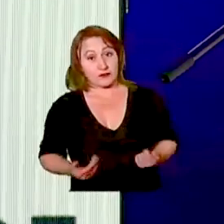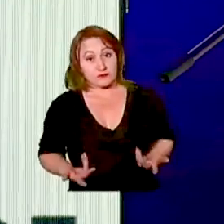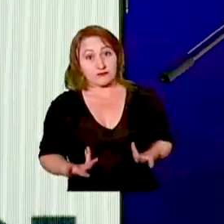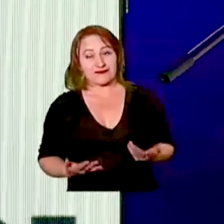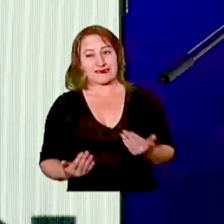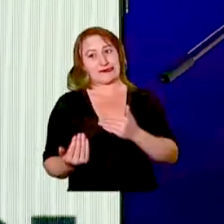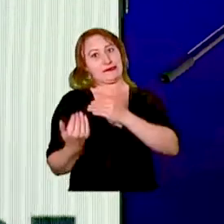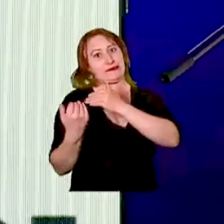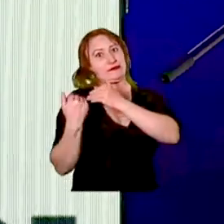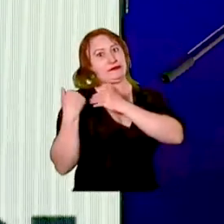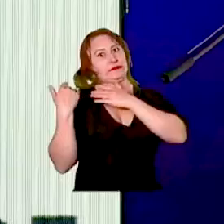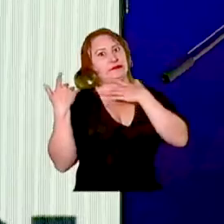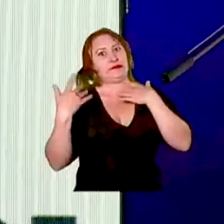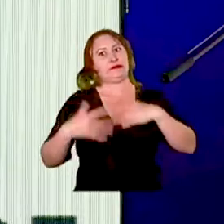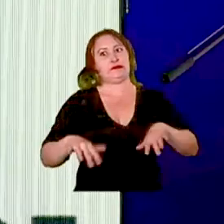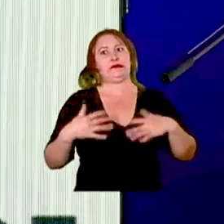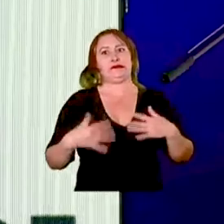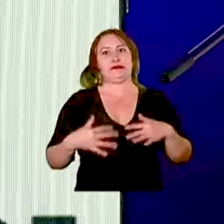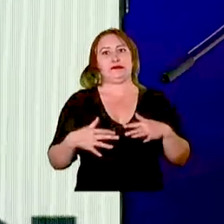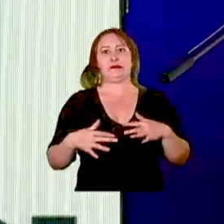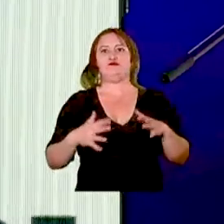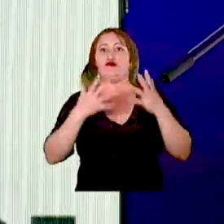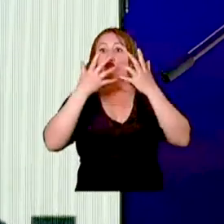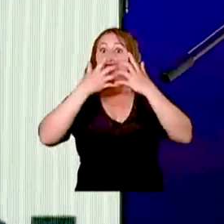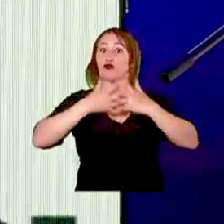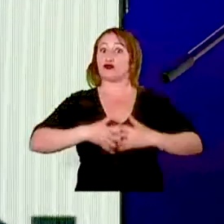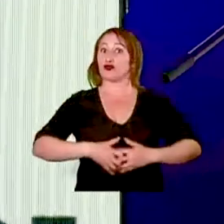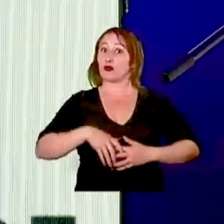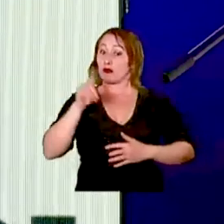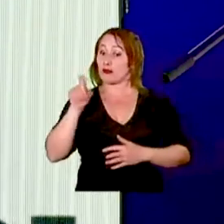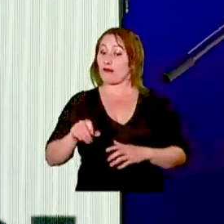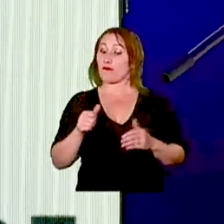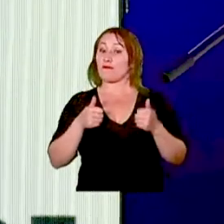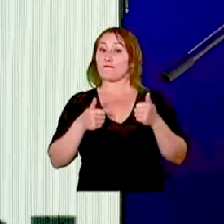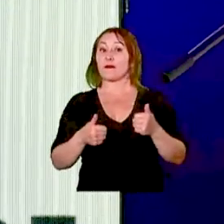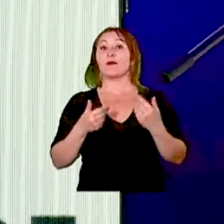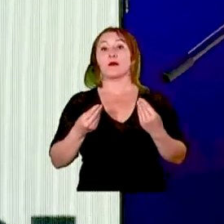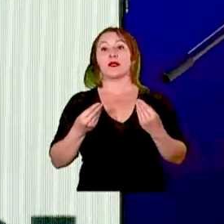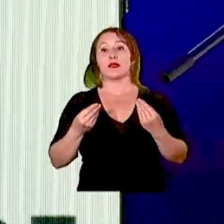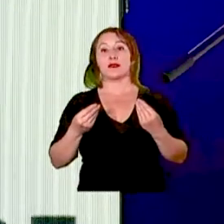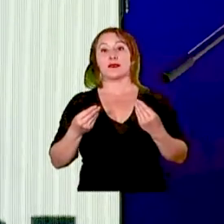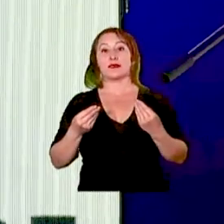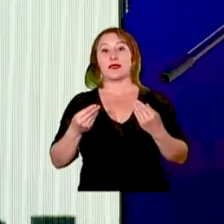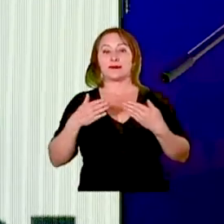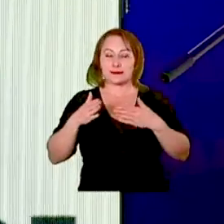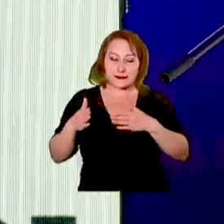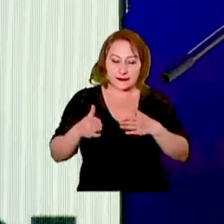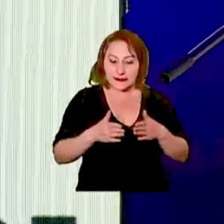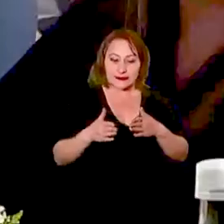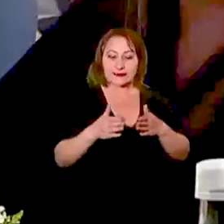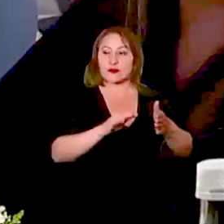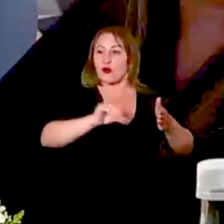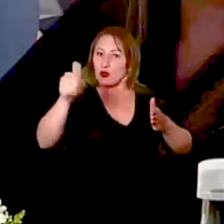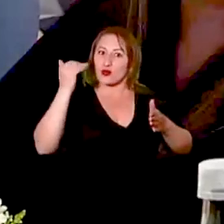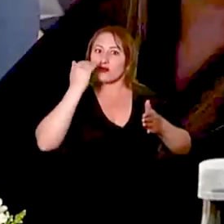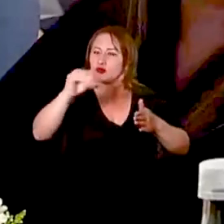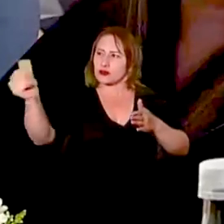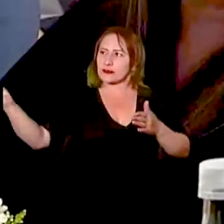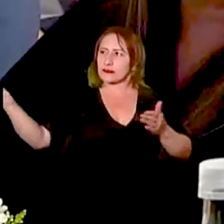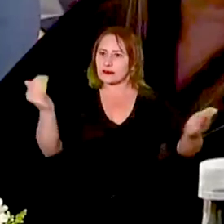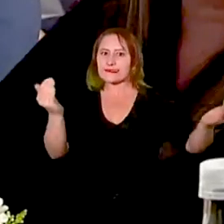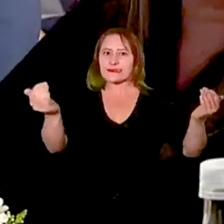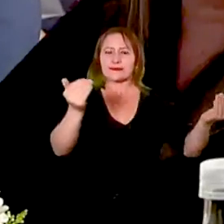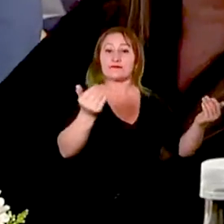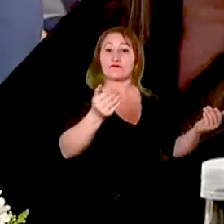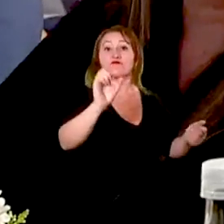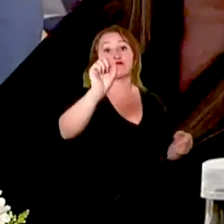gran responsabilidad de hacer muy bien la función para abrirle camino a las otras mujeres.